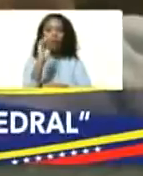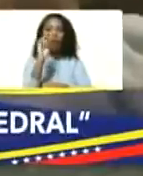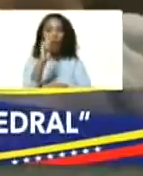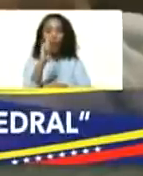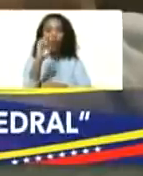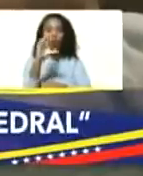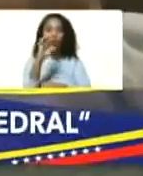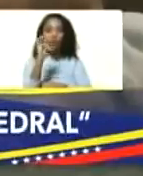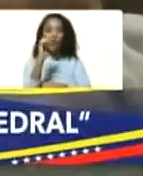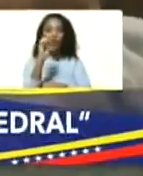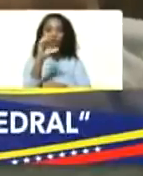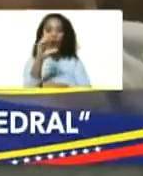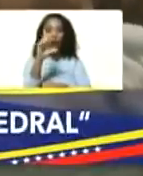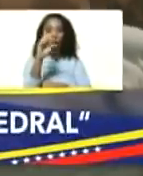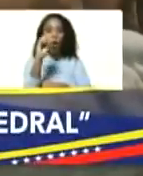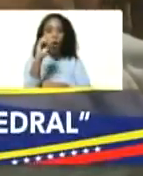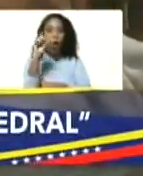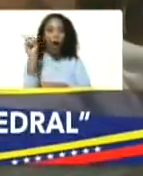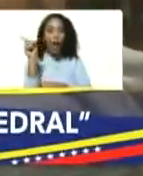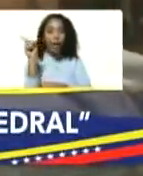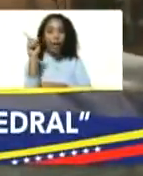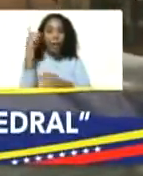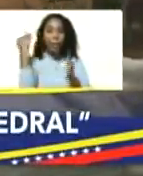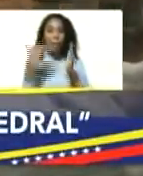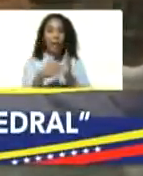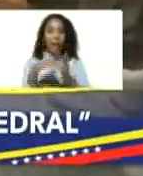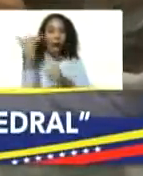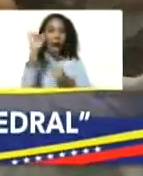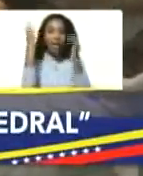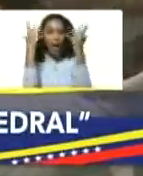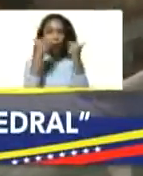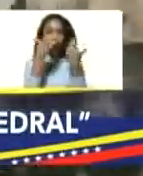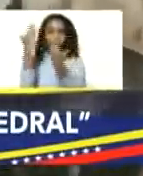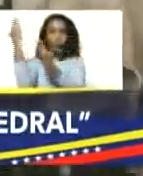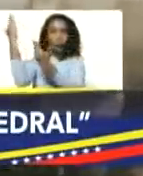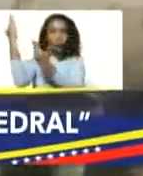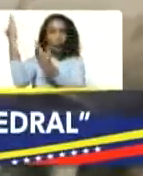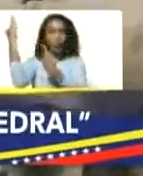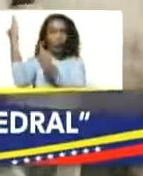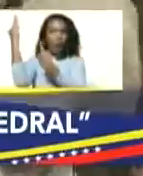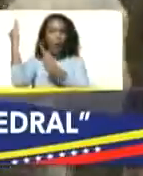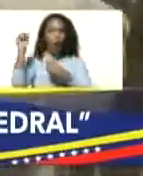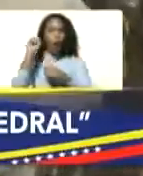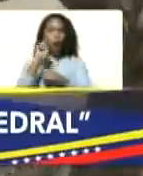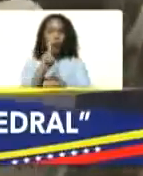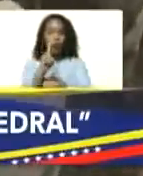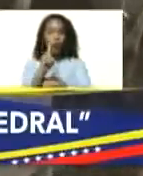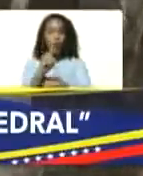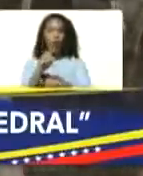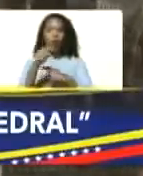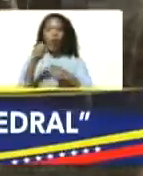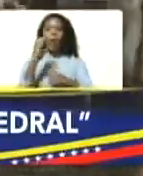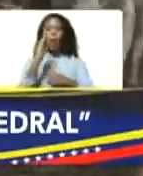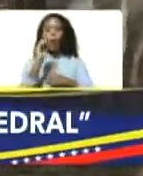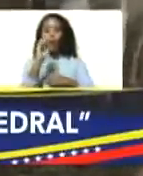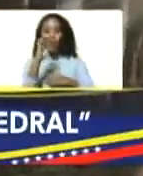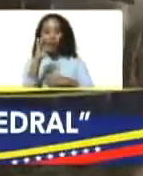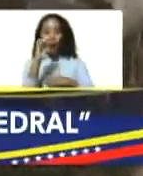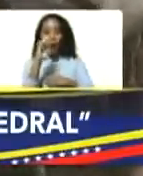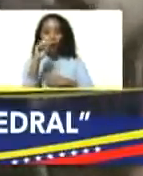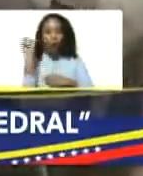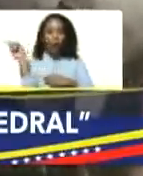al animal es un felino presidente contamos con dos ordeños mecánicos uno bufalino y otro de doble propósito